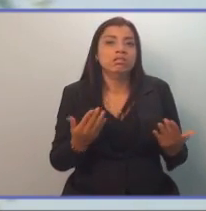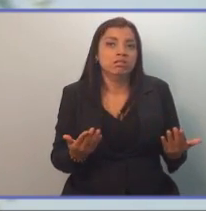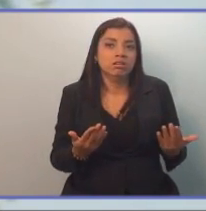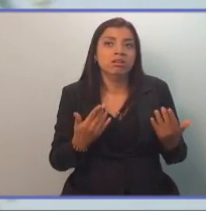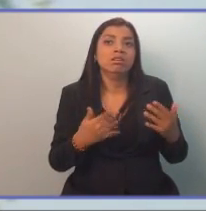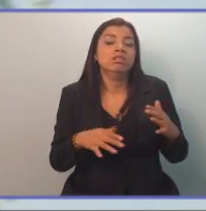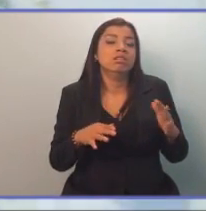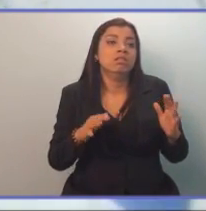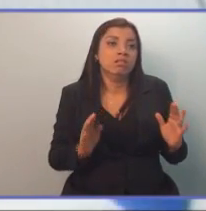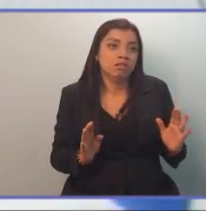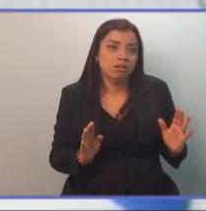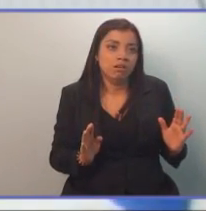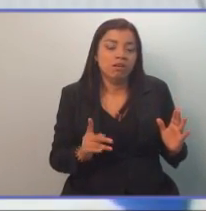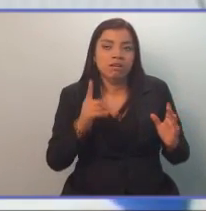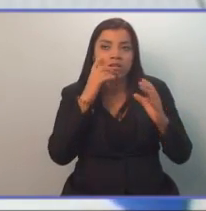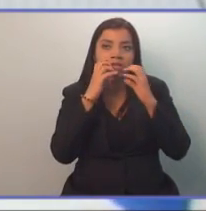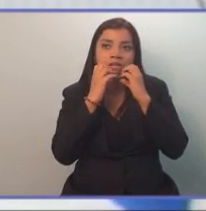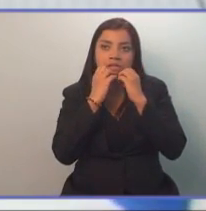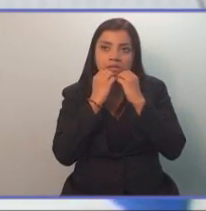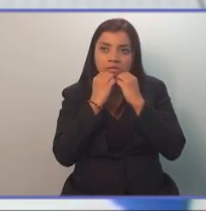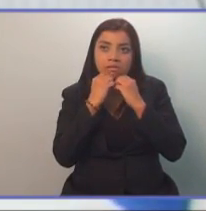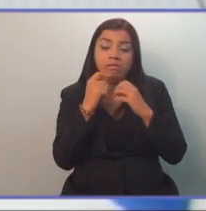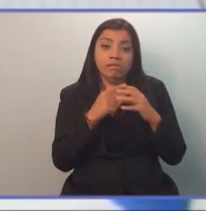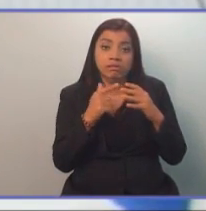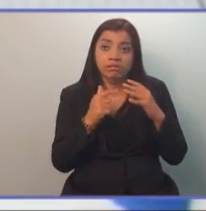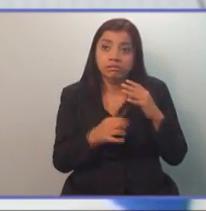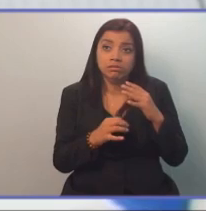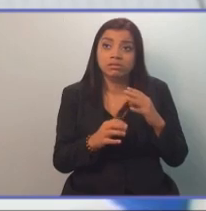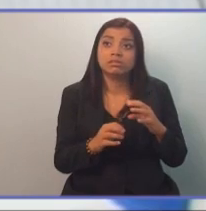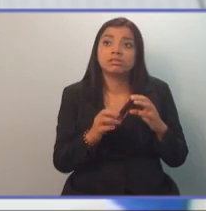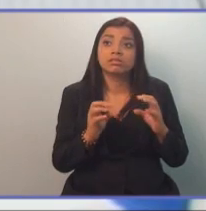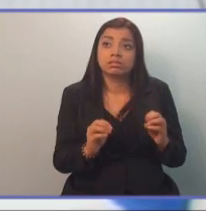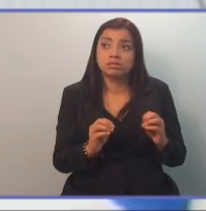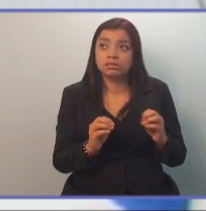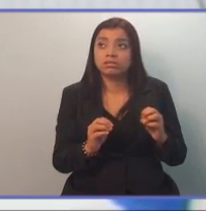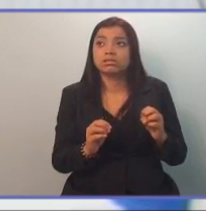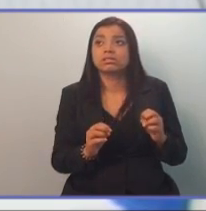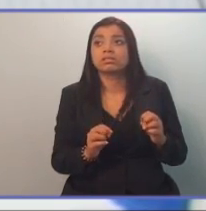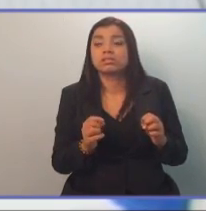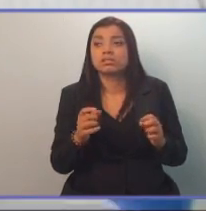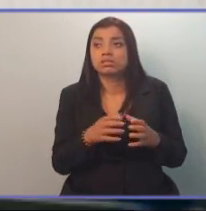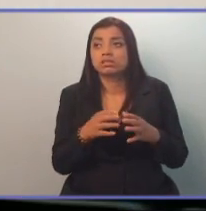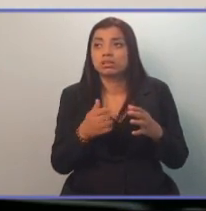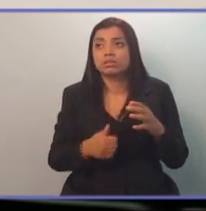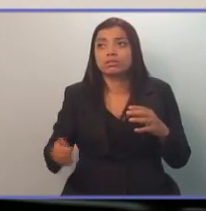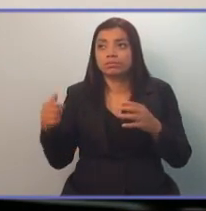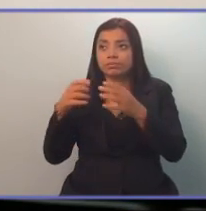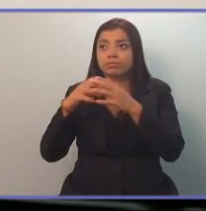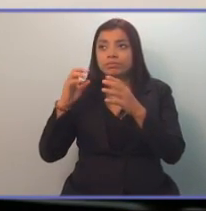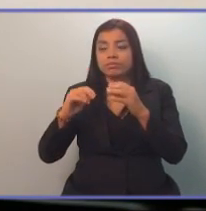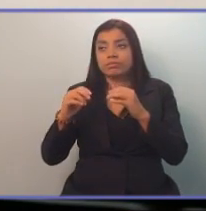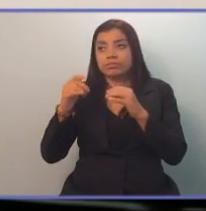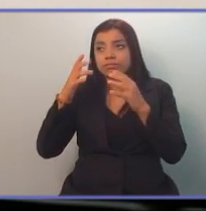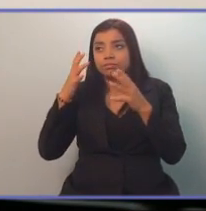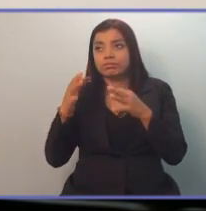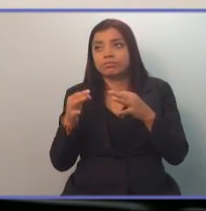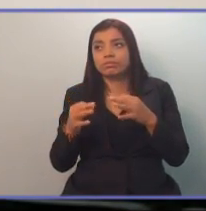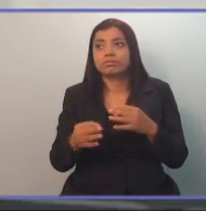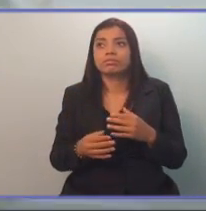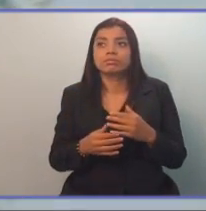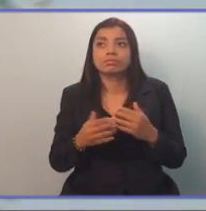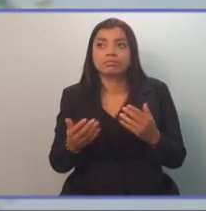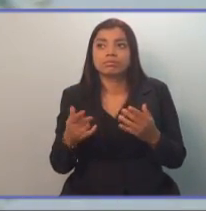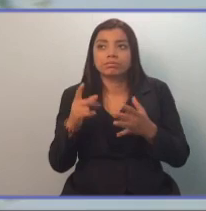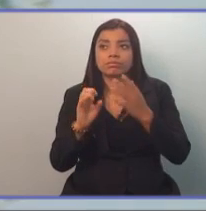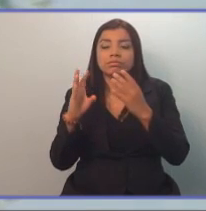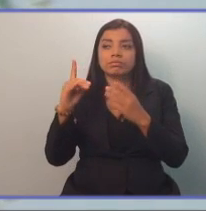aquellas reservadas por ley o que Corte o Sala decida que se reserven. De hecho, el